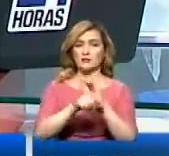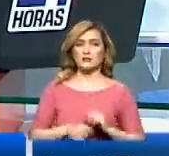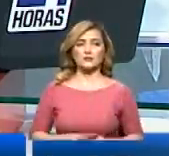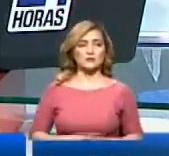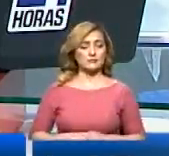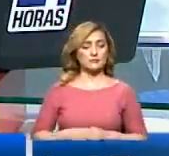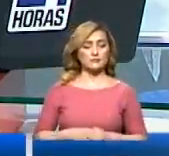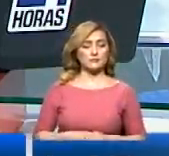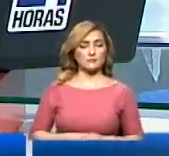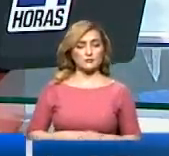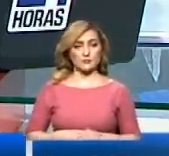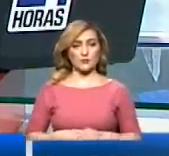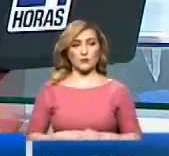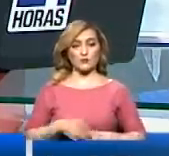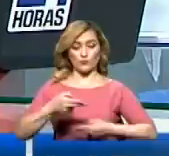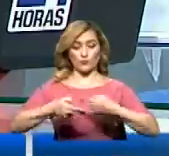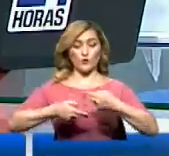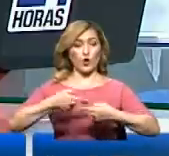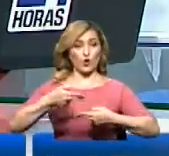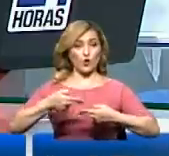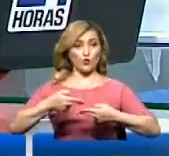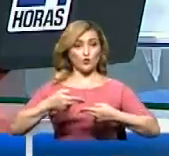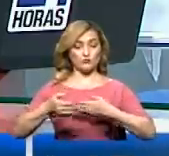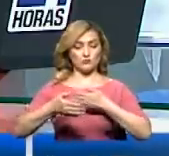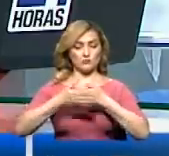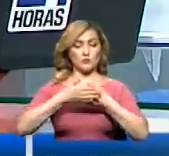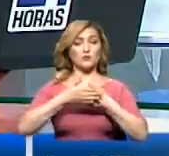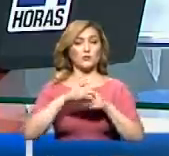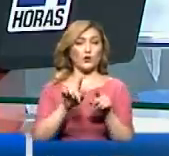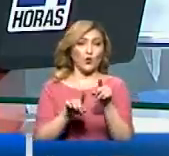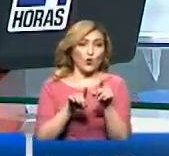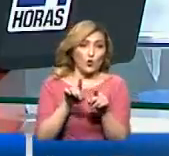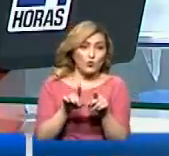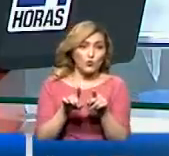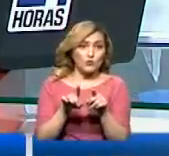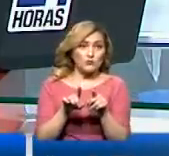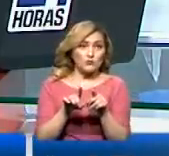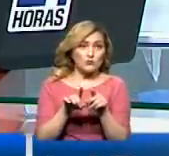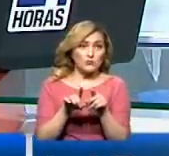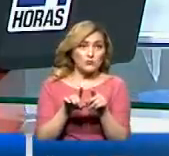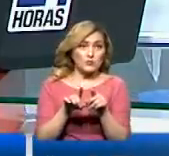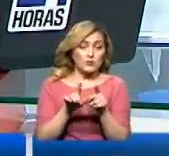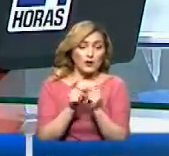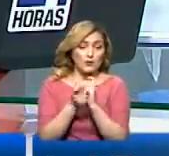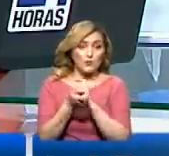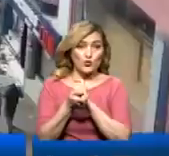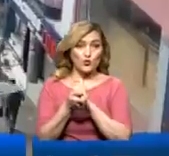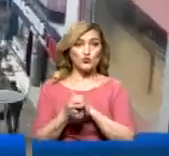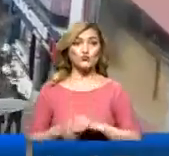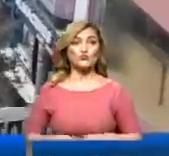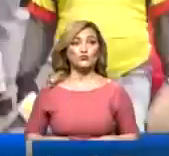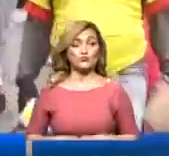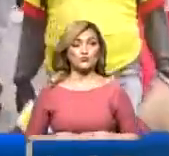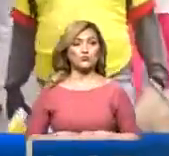partir de allí, un buen número de negocios formales siguen cerrados y hay otros que por supervivencia se han transformado.